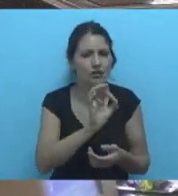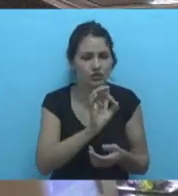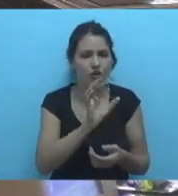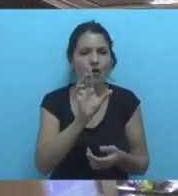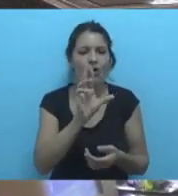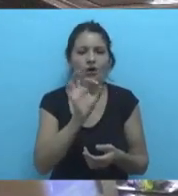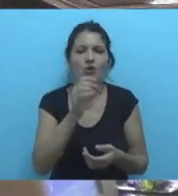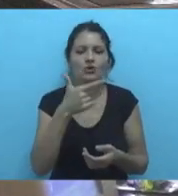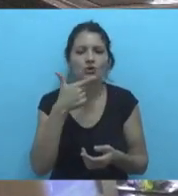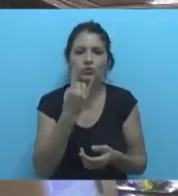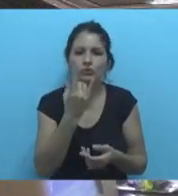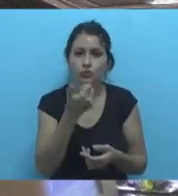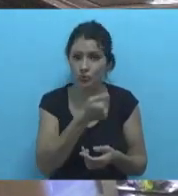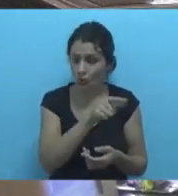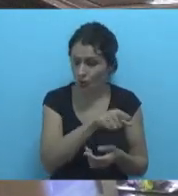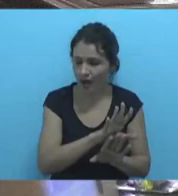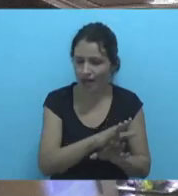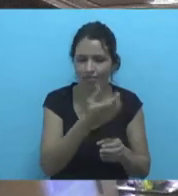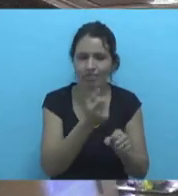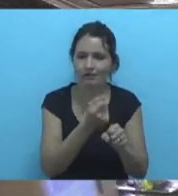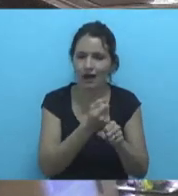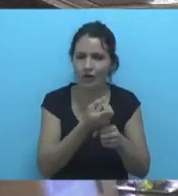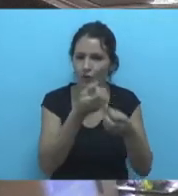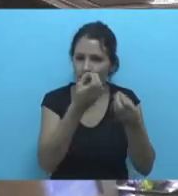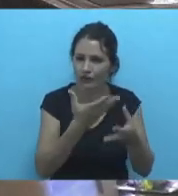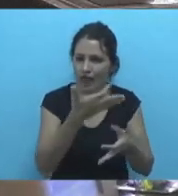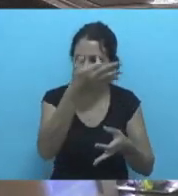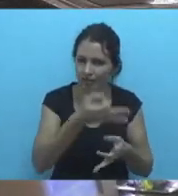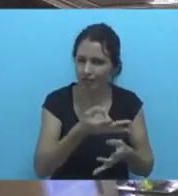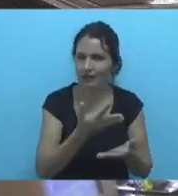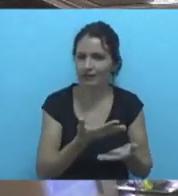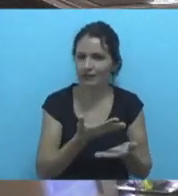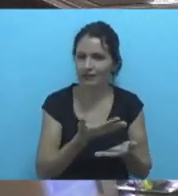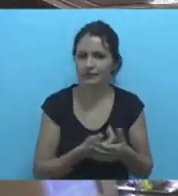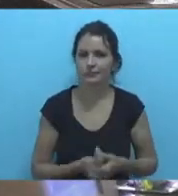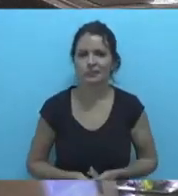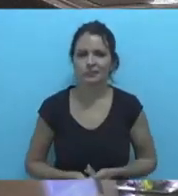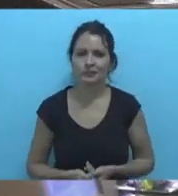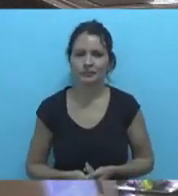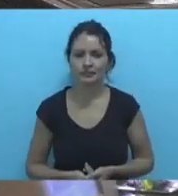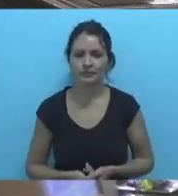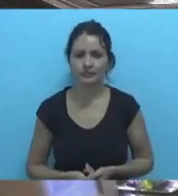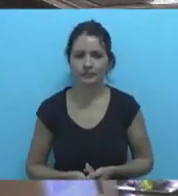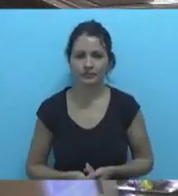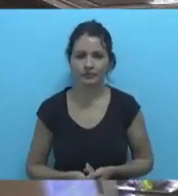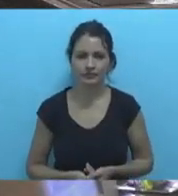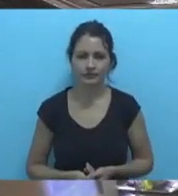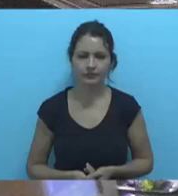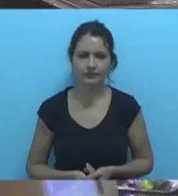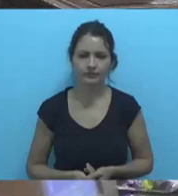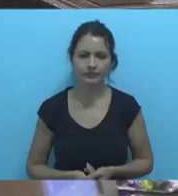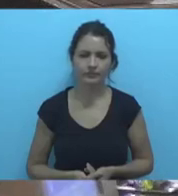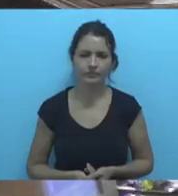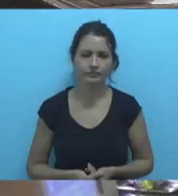forma de tener institucionalidad ante cada uno de los que eran electos, sean diputados,